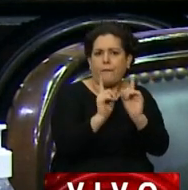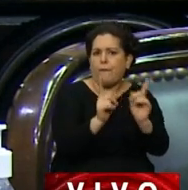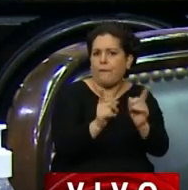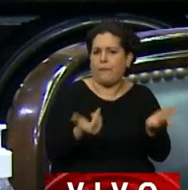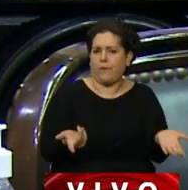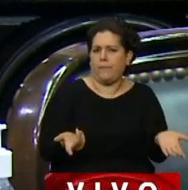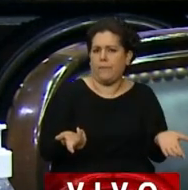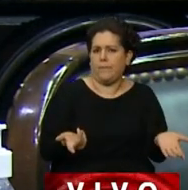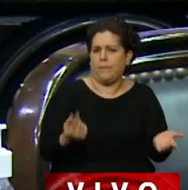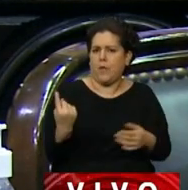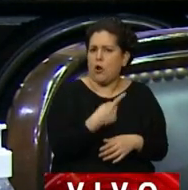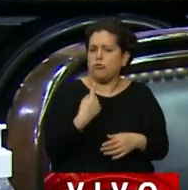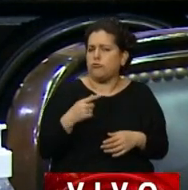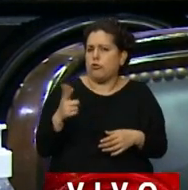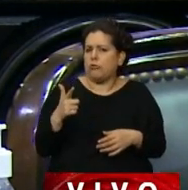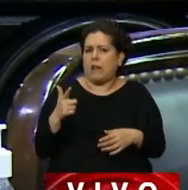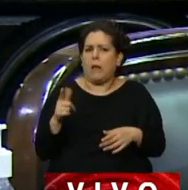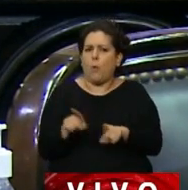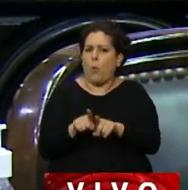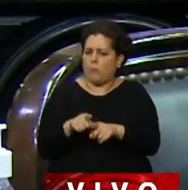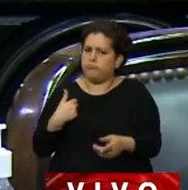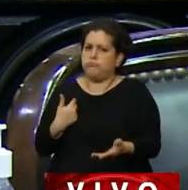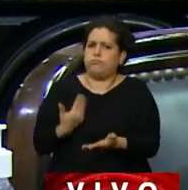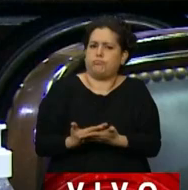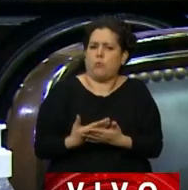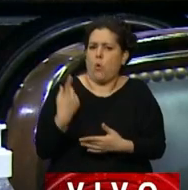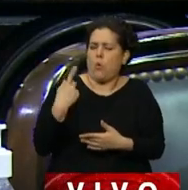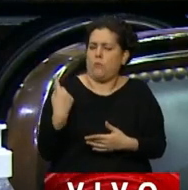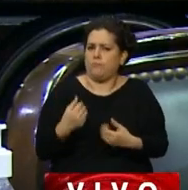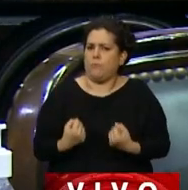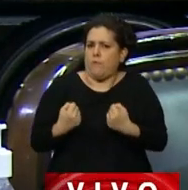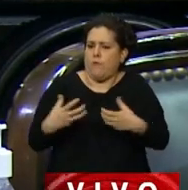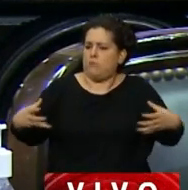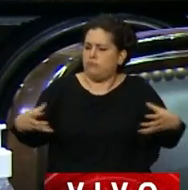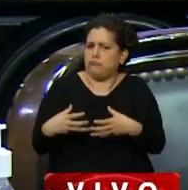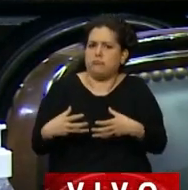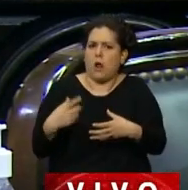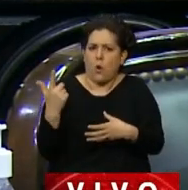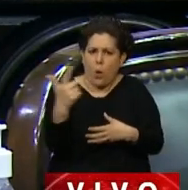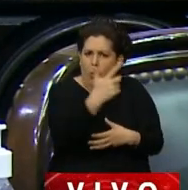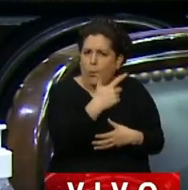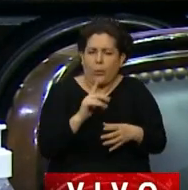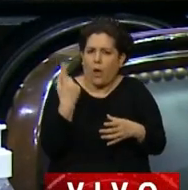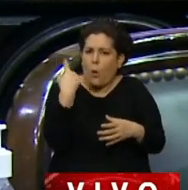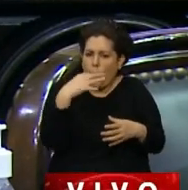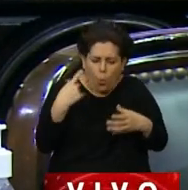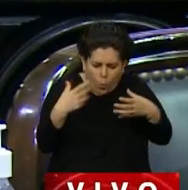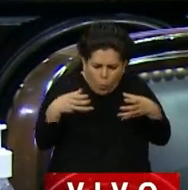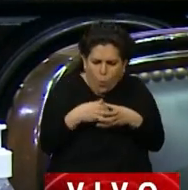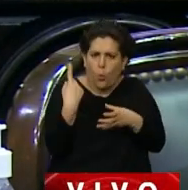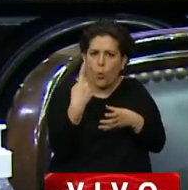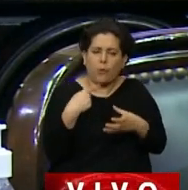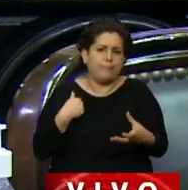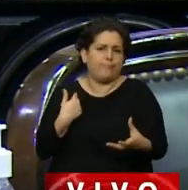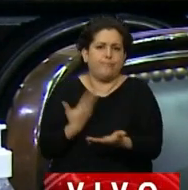Nosotros no teníamos fuerza propia para imponer este proyecto. No había una sola fuerza política en este Congreso que por sí sola